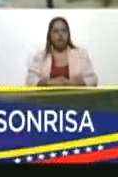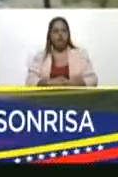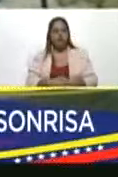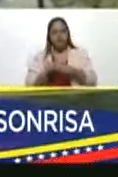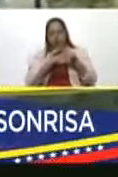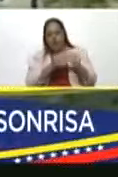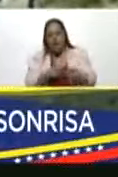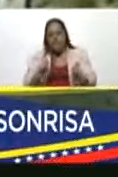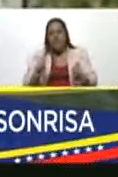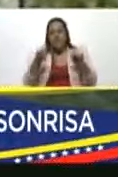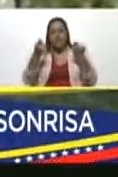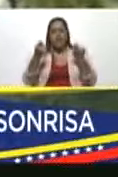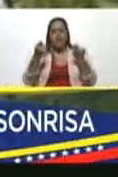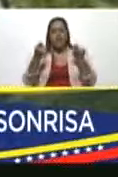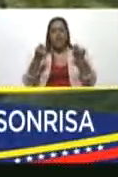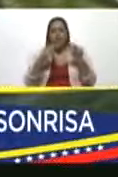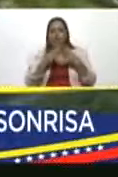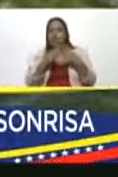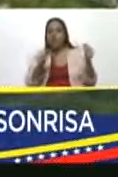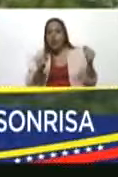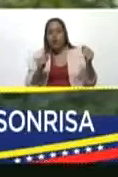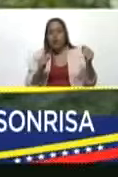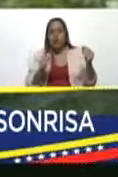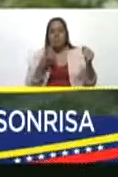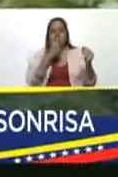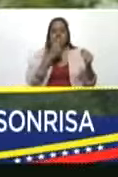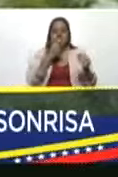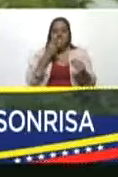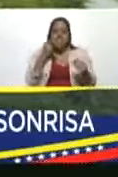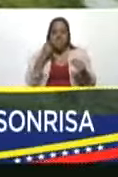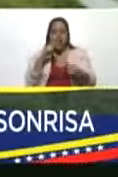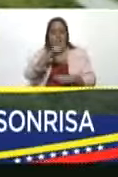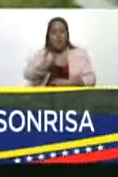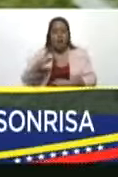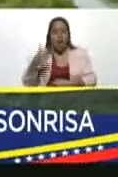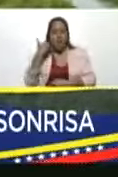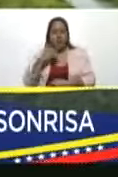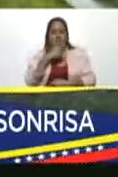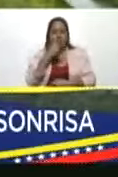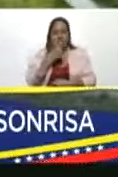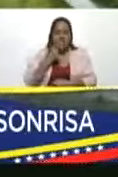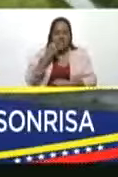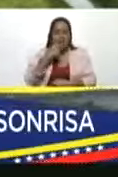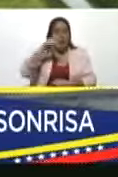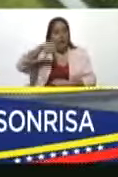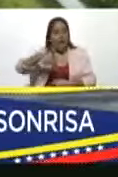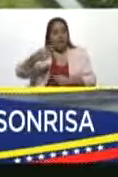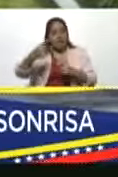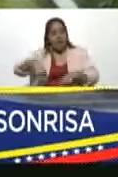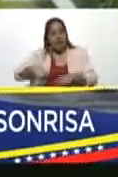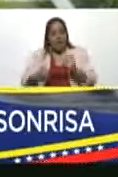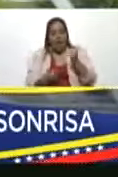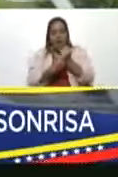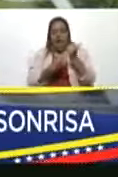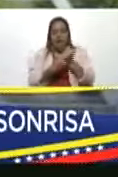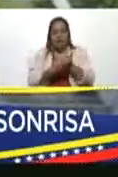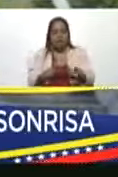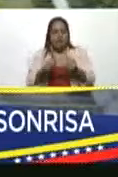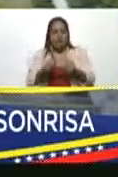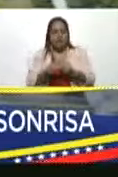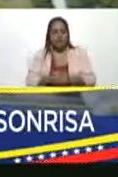de salvar todas las unidades dentarias de nuestros pacientes. Aquí también contamos